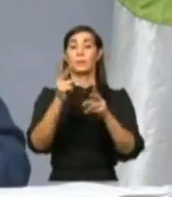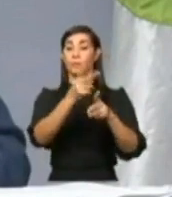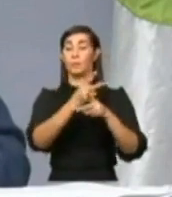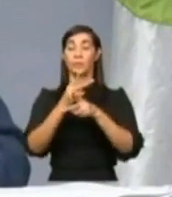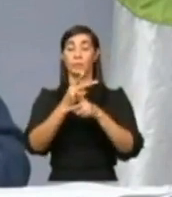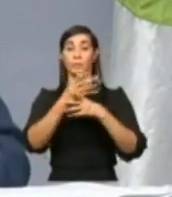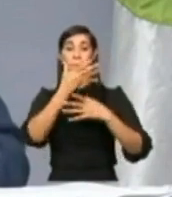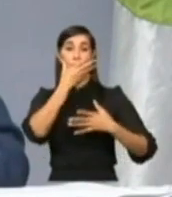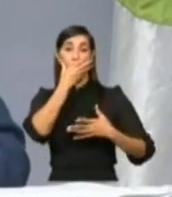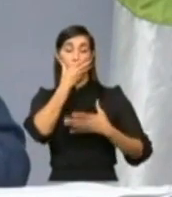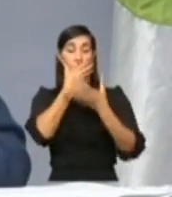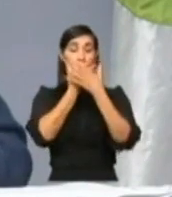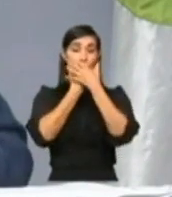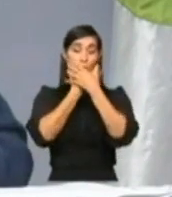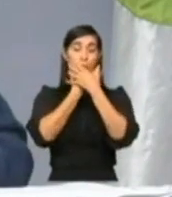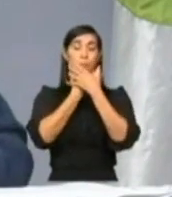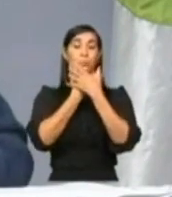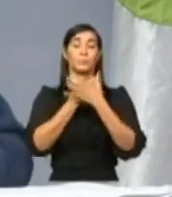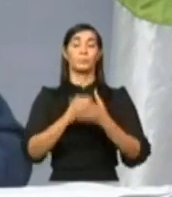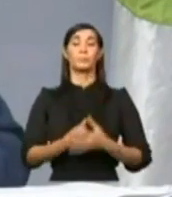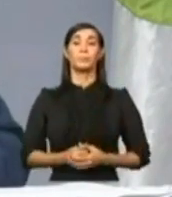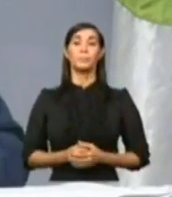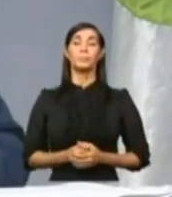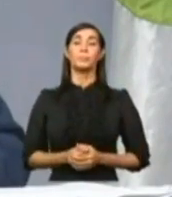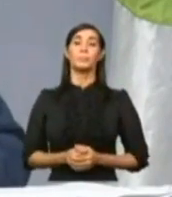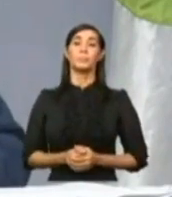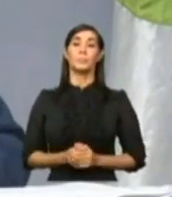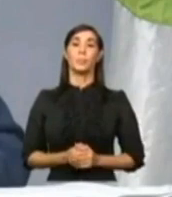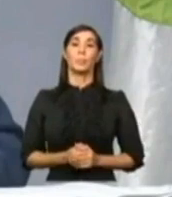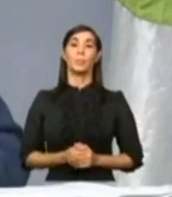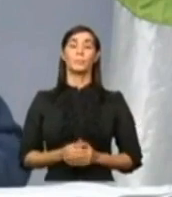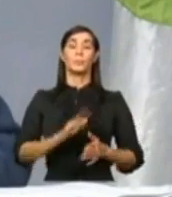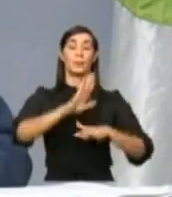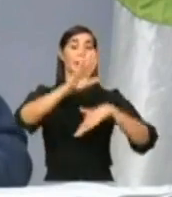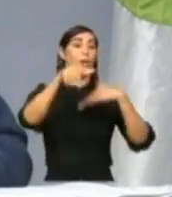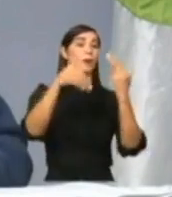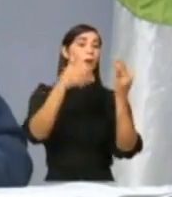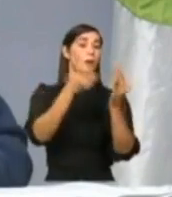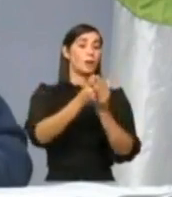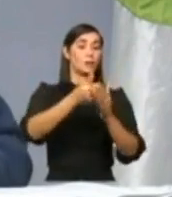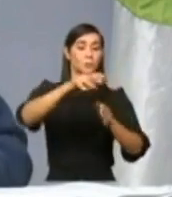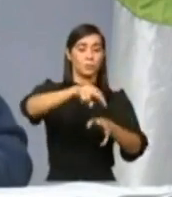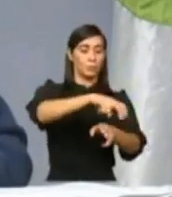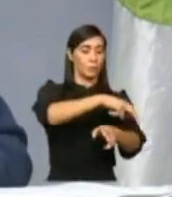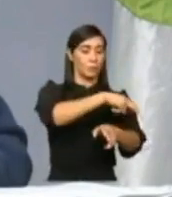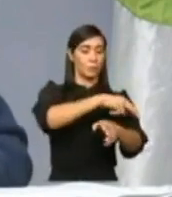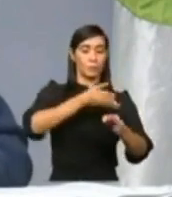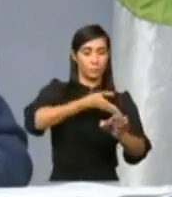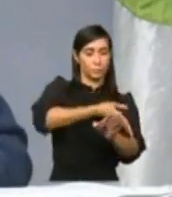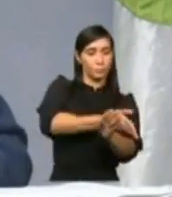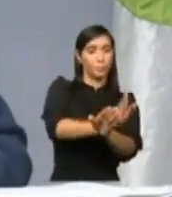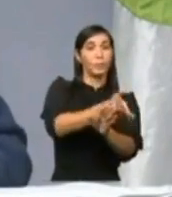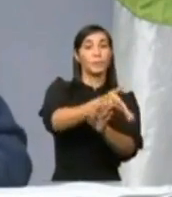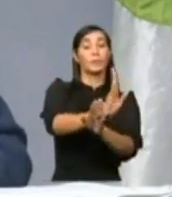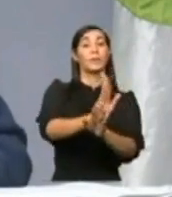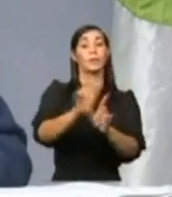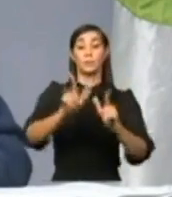las mascarillas en toda la circulación callejera o